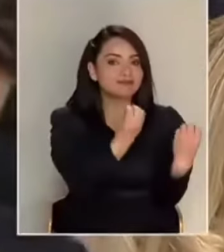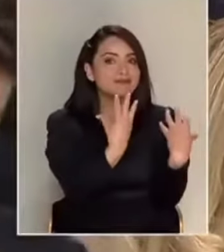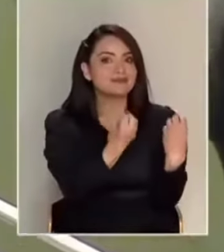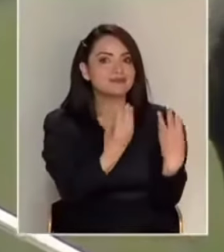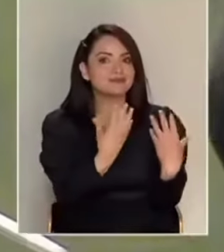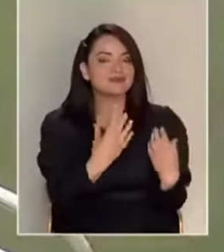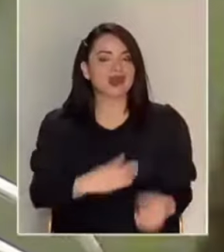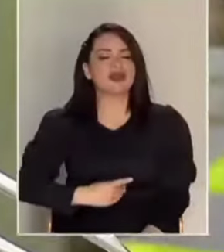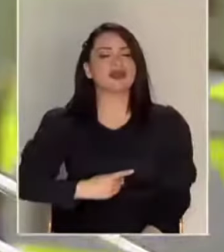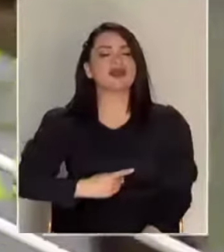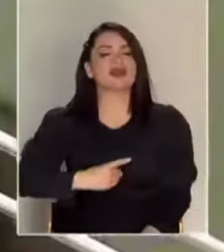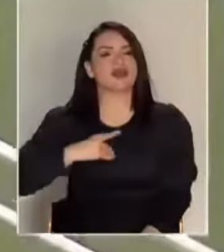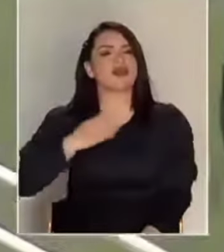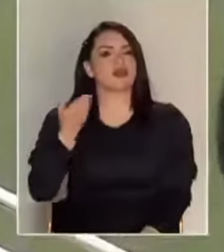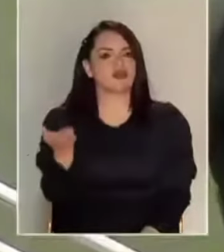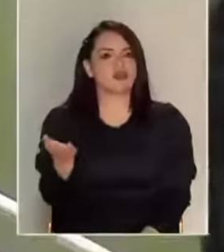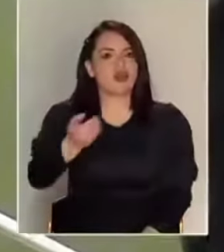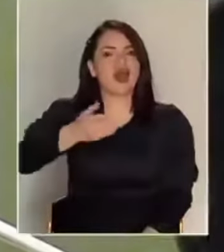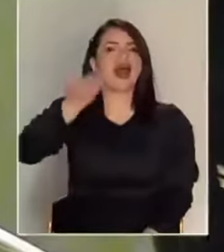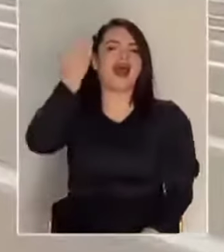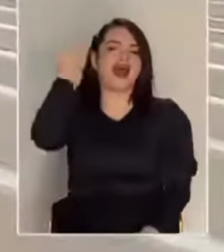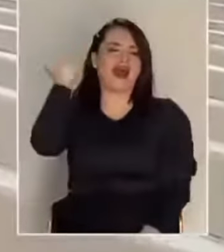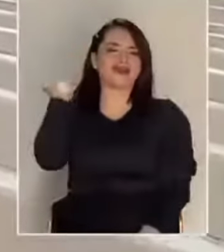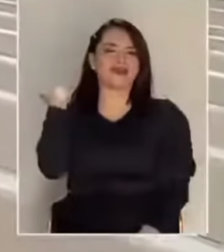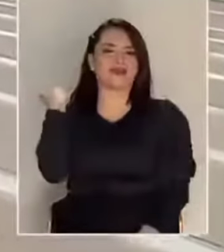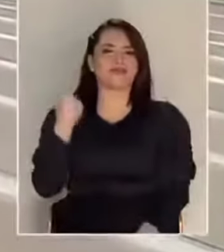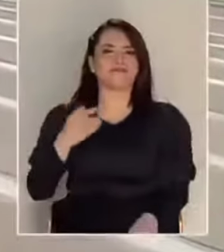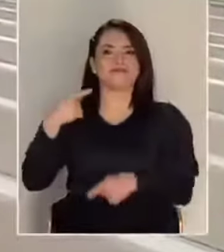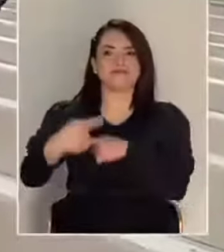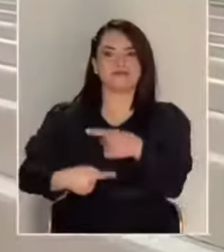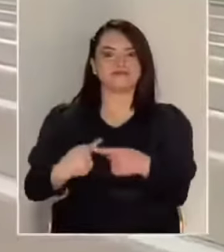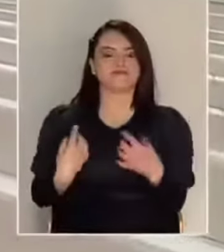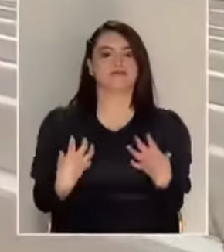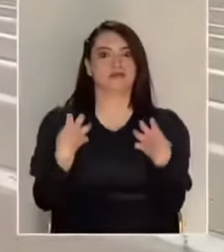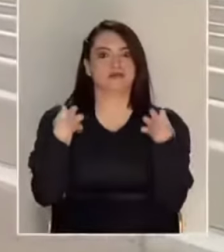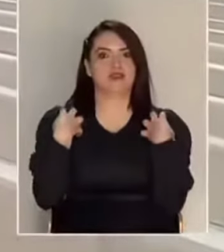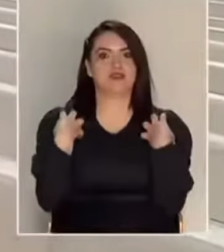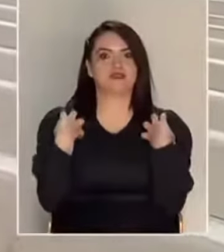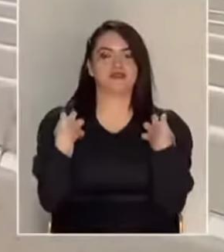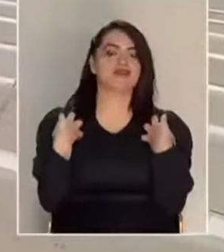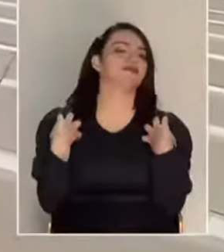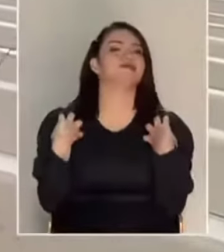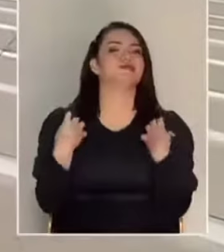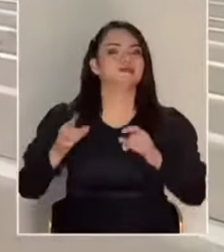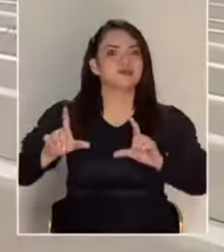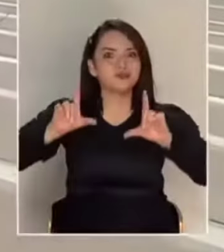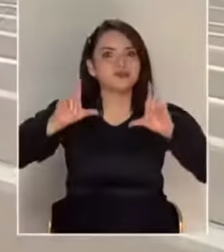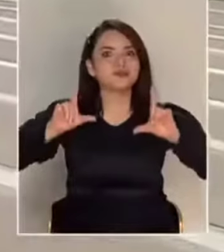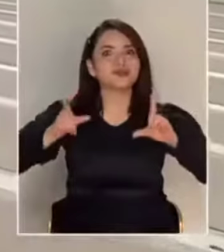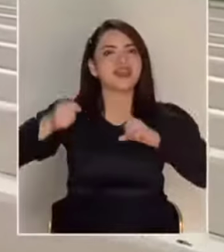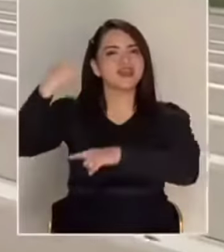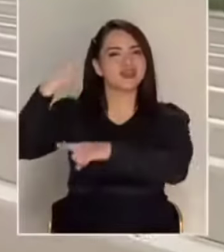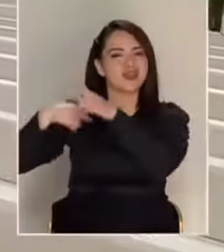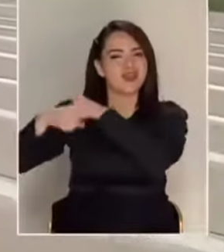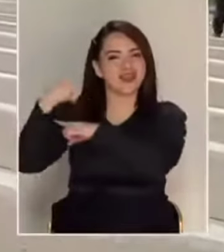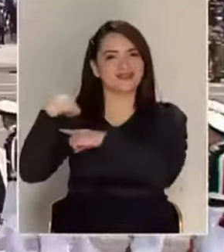los herederos de quienes los antecedieron y engalanan las páginas más gloriosas de nuestra historia.